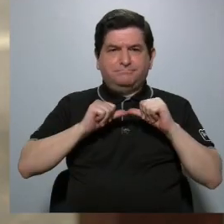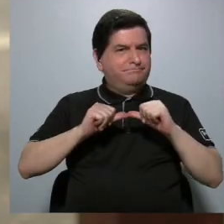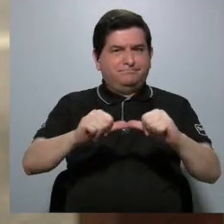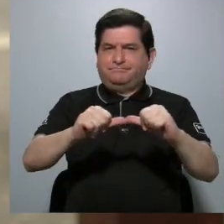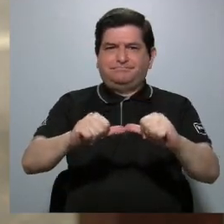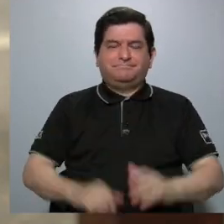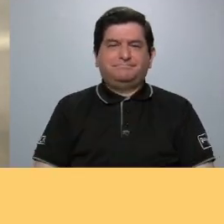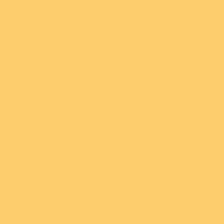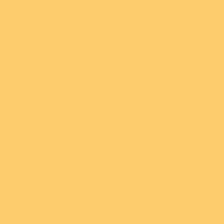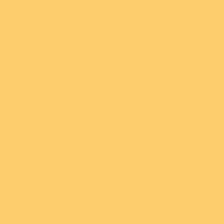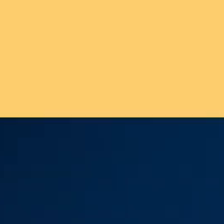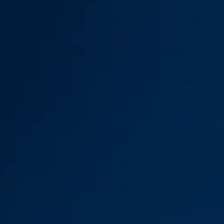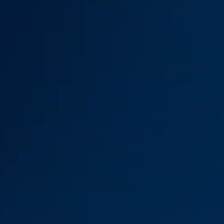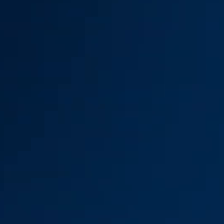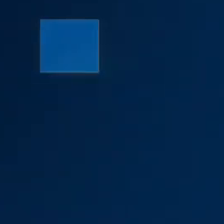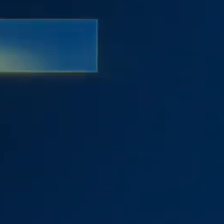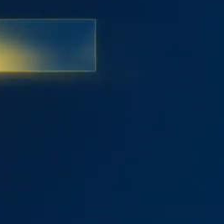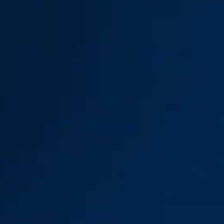sostenible.